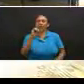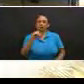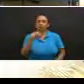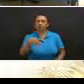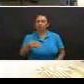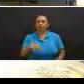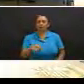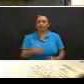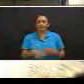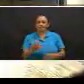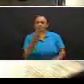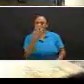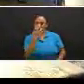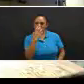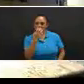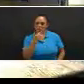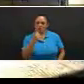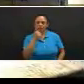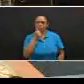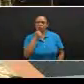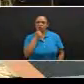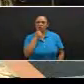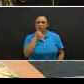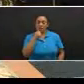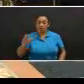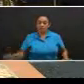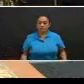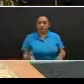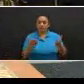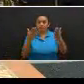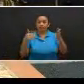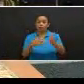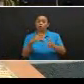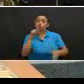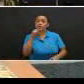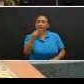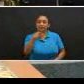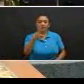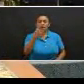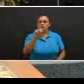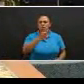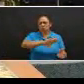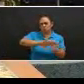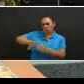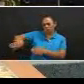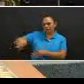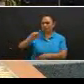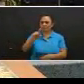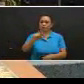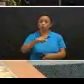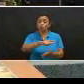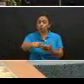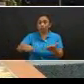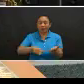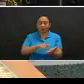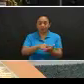Pero si la ira del gobernante se ha levantado contra ti, no abandones tu puesto.